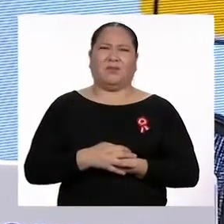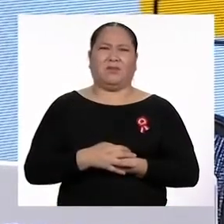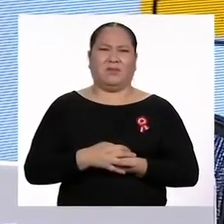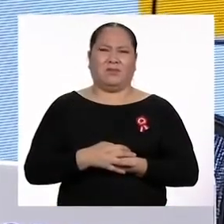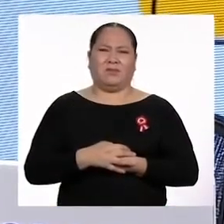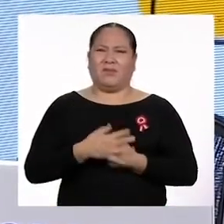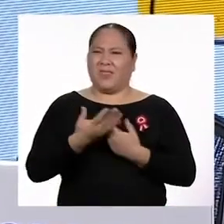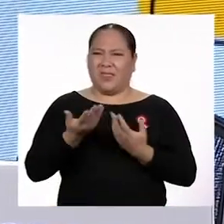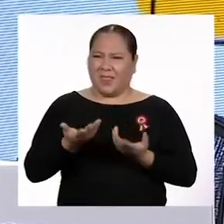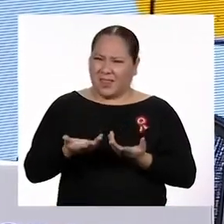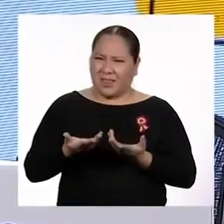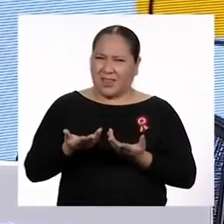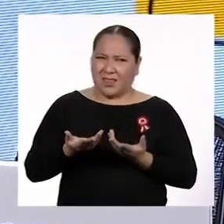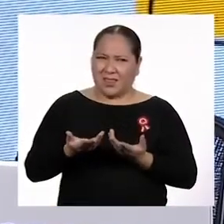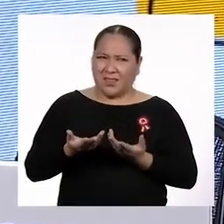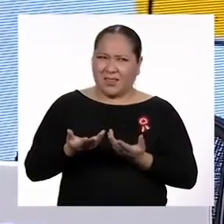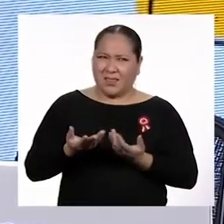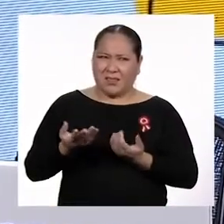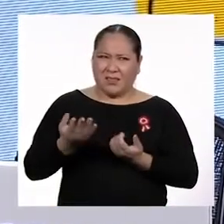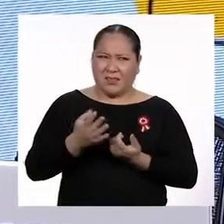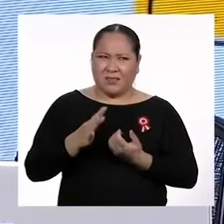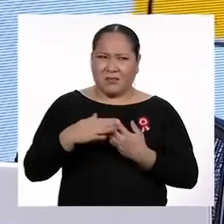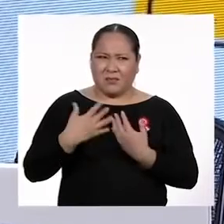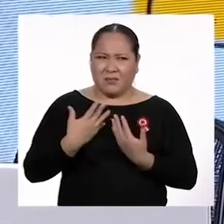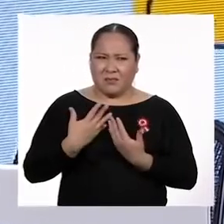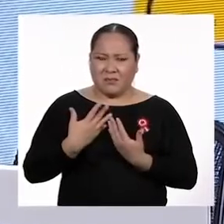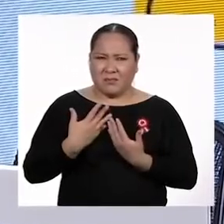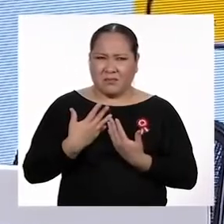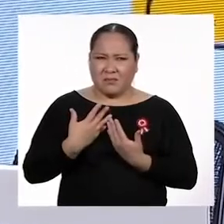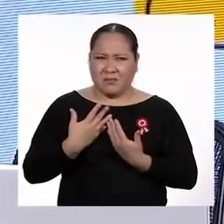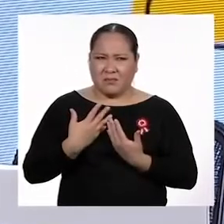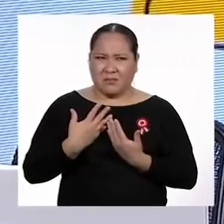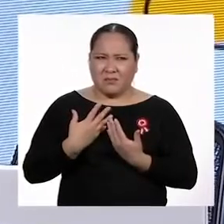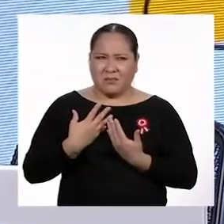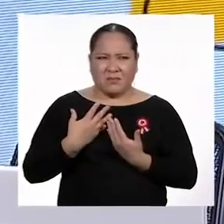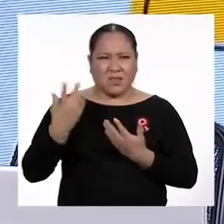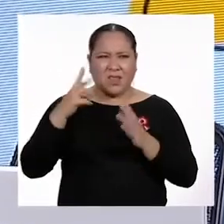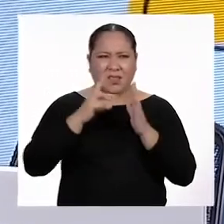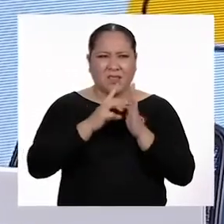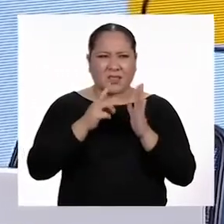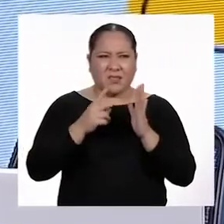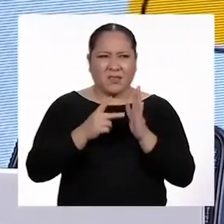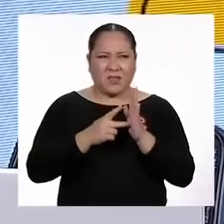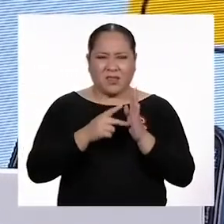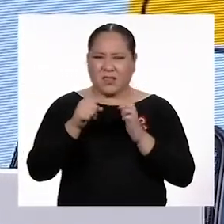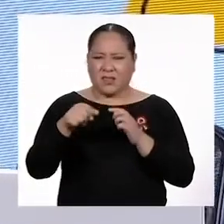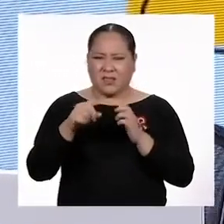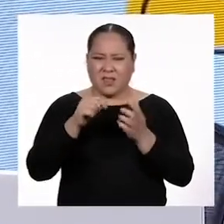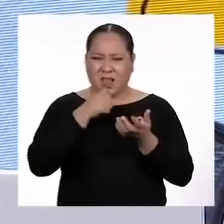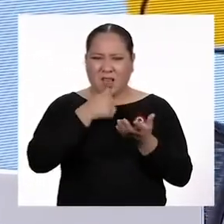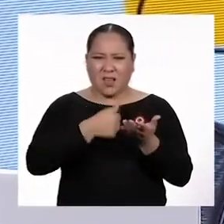¿Qué? No lo puedo creer, pero ¿qué querrá decir esta carta?